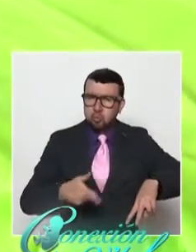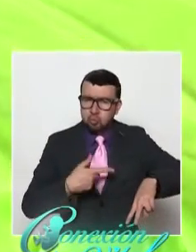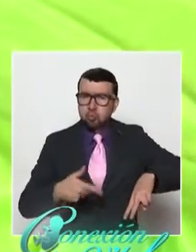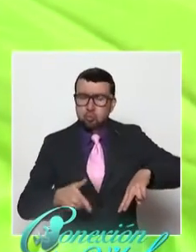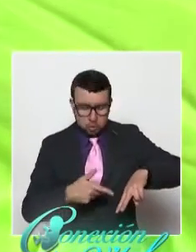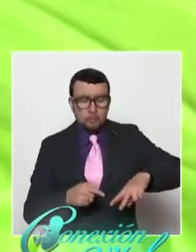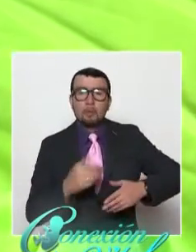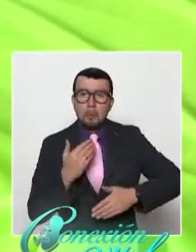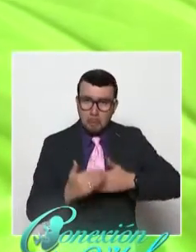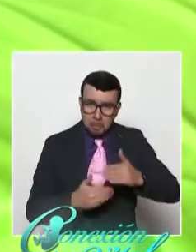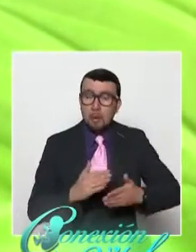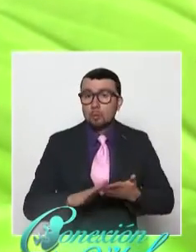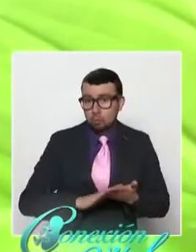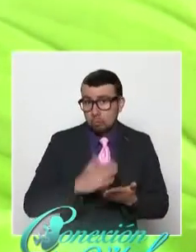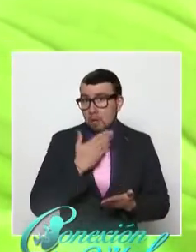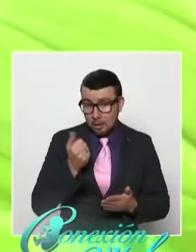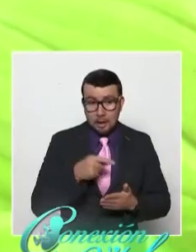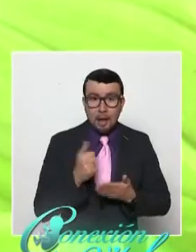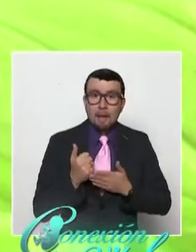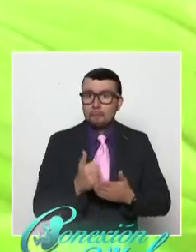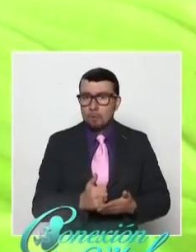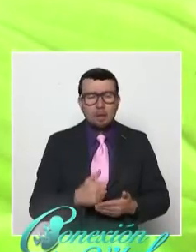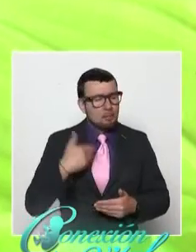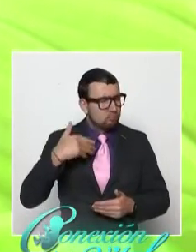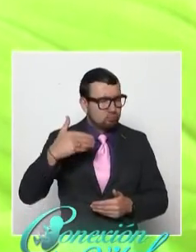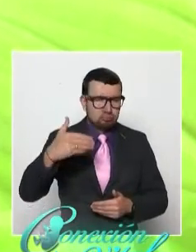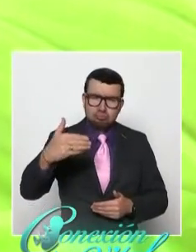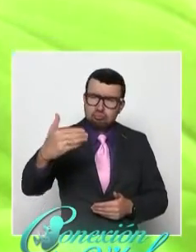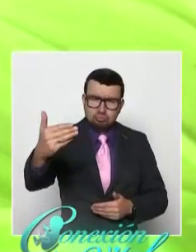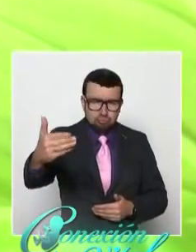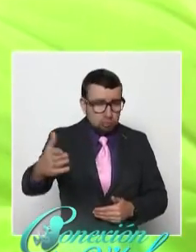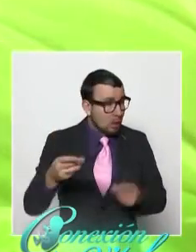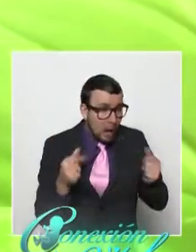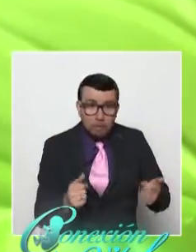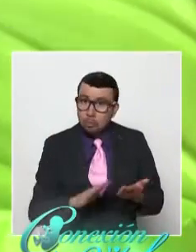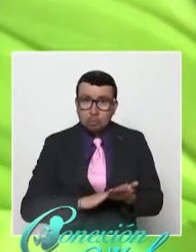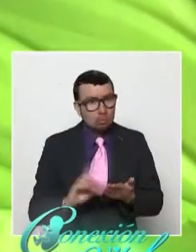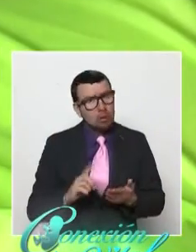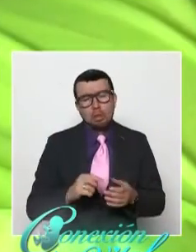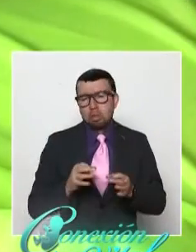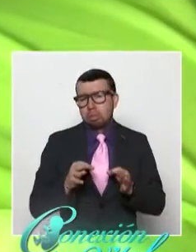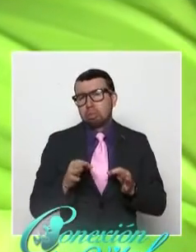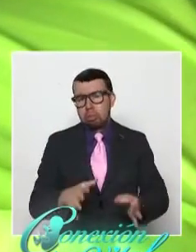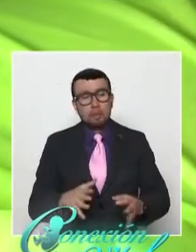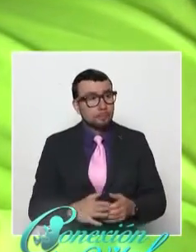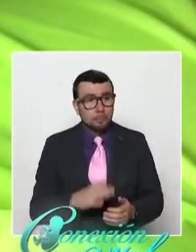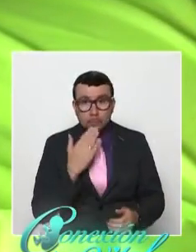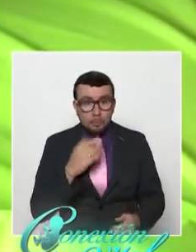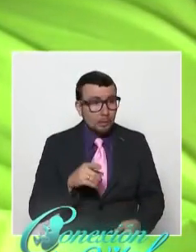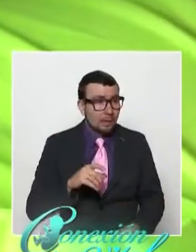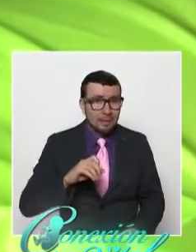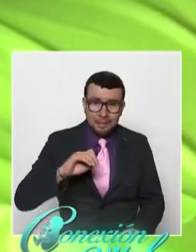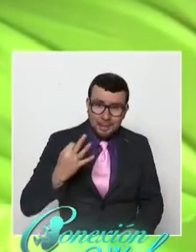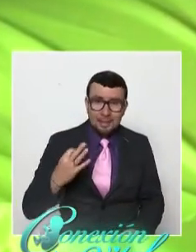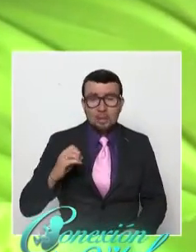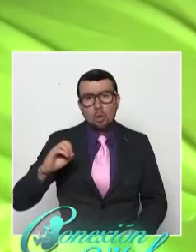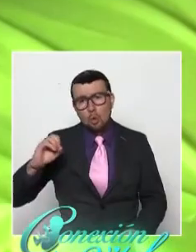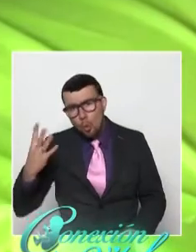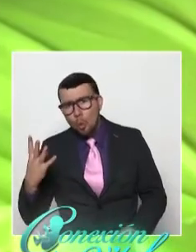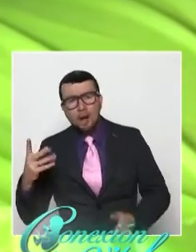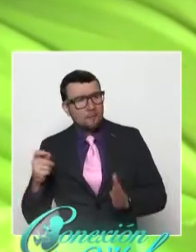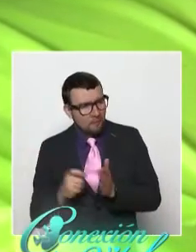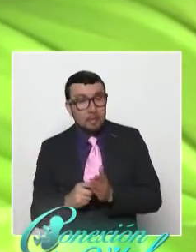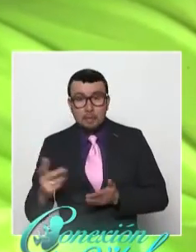a mejorarse mucho. Es un tratamiento a muy largo plazo porque es lento, pero por ahí a partir de la tercera o cuarta terapia este